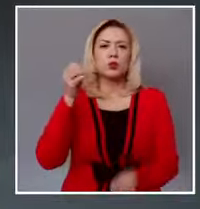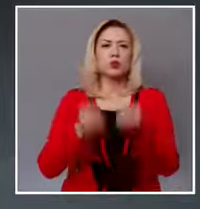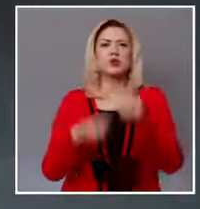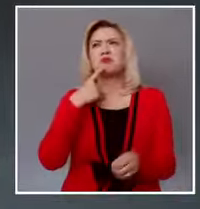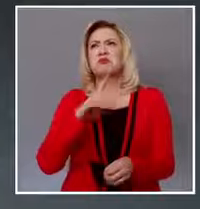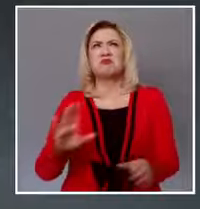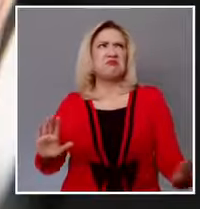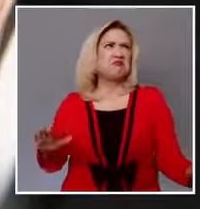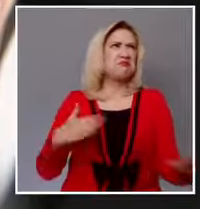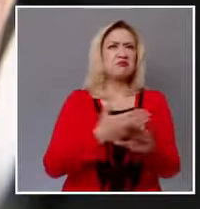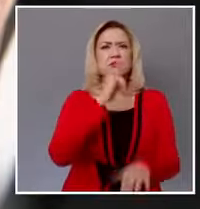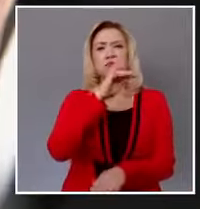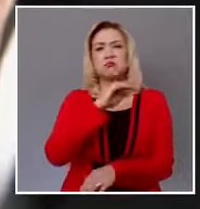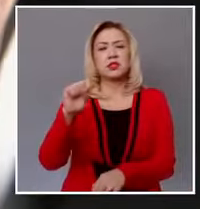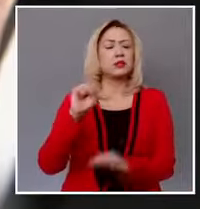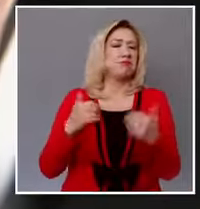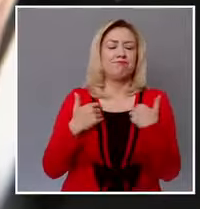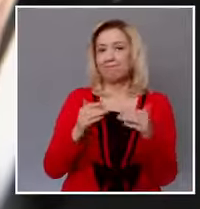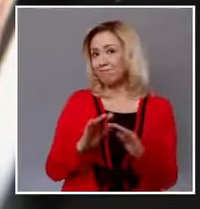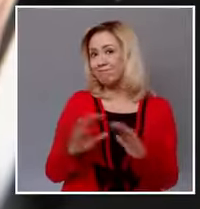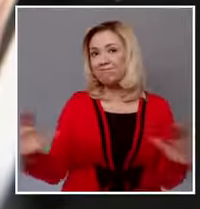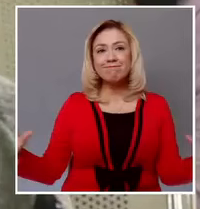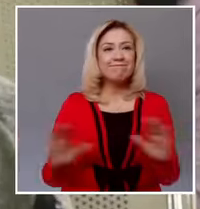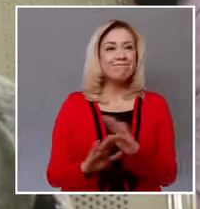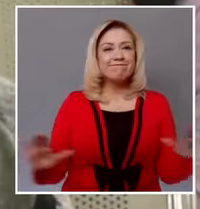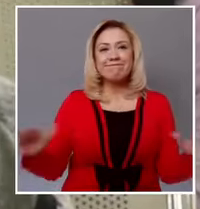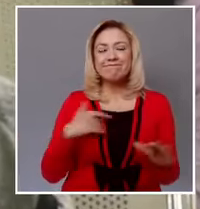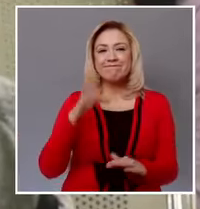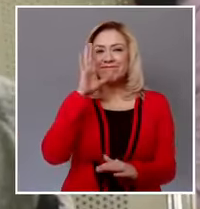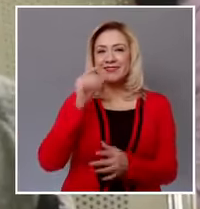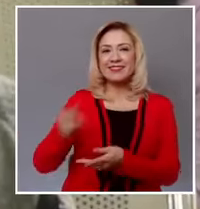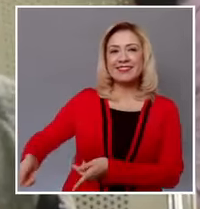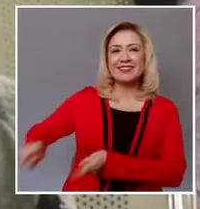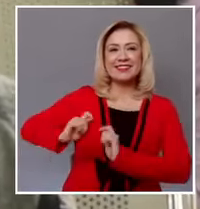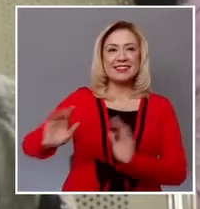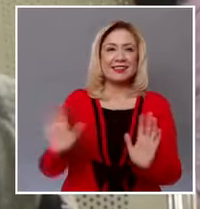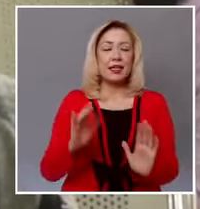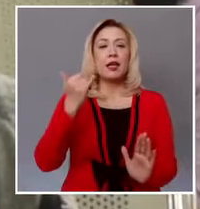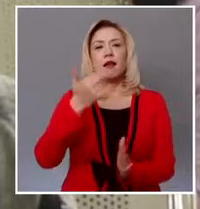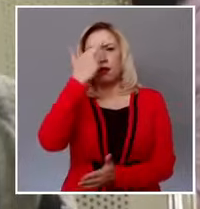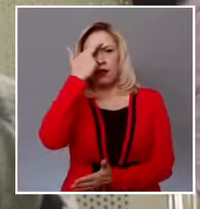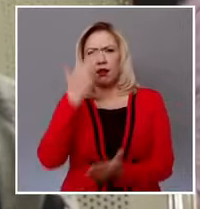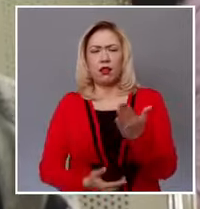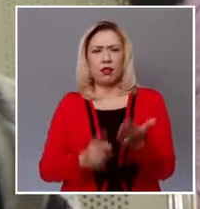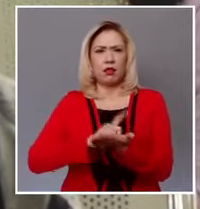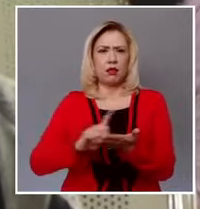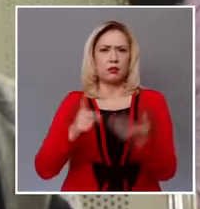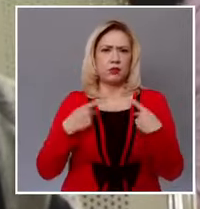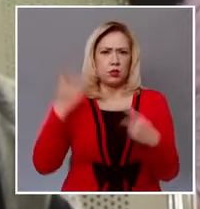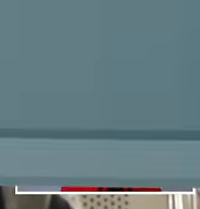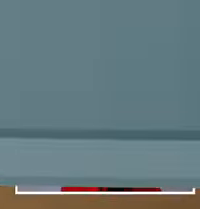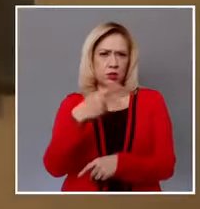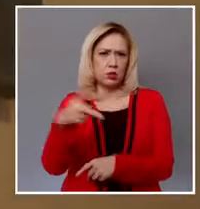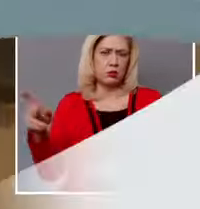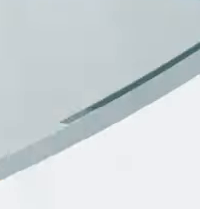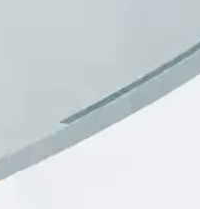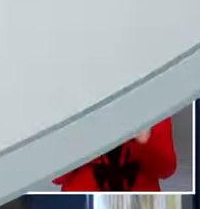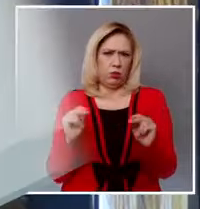de unilateralidad y tampoco se trata de una violación a los derechos de los pensionados.